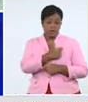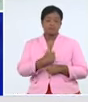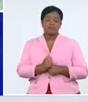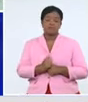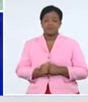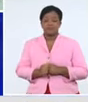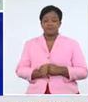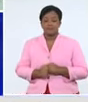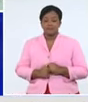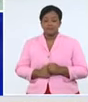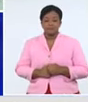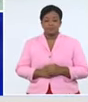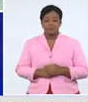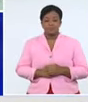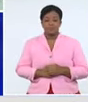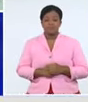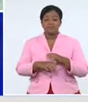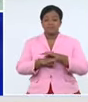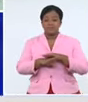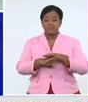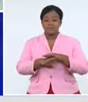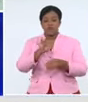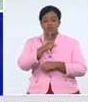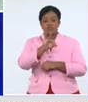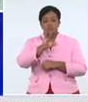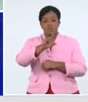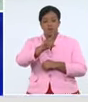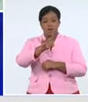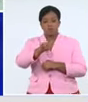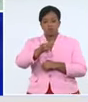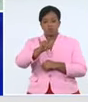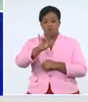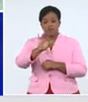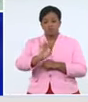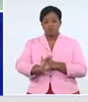vacunables se han aplicado 89,9%,